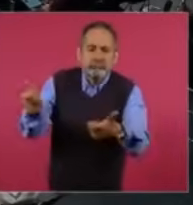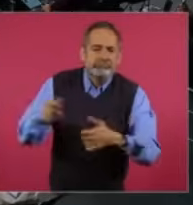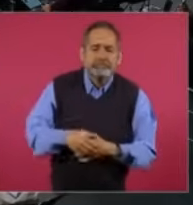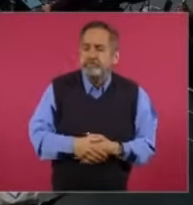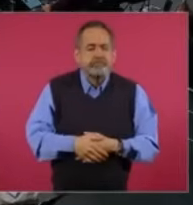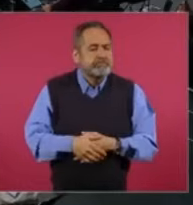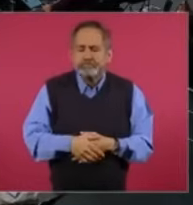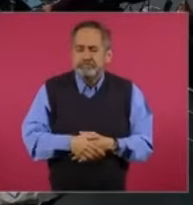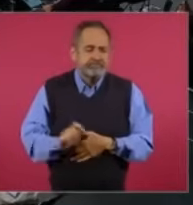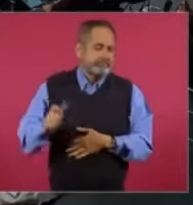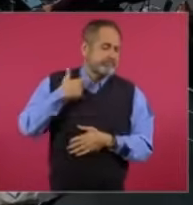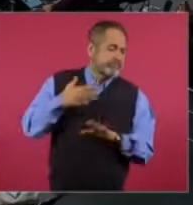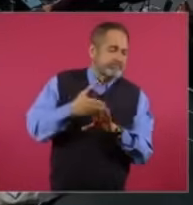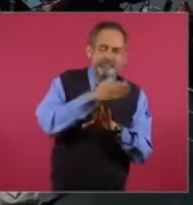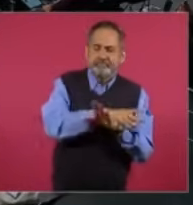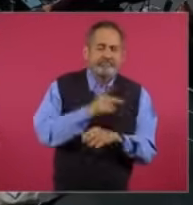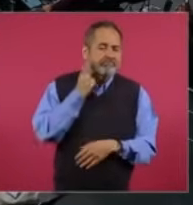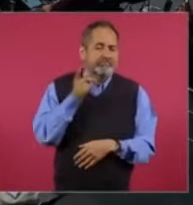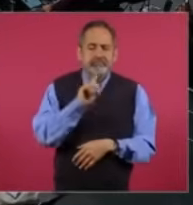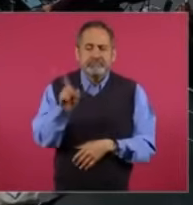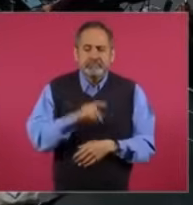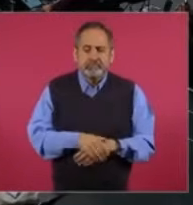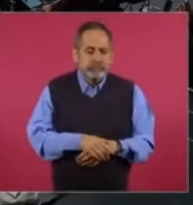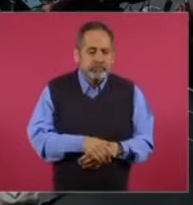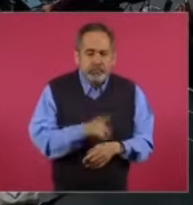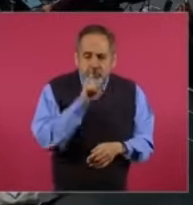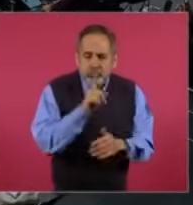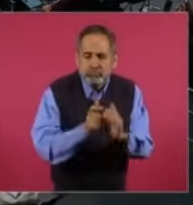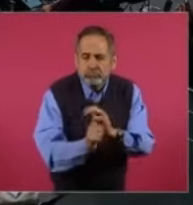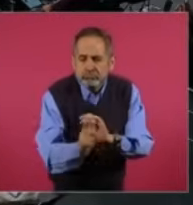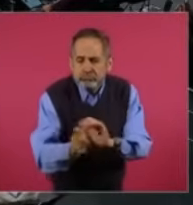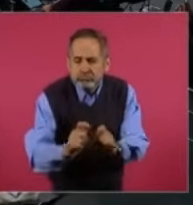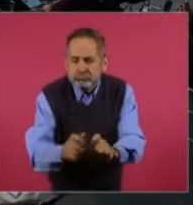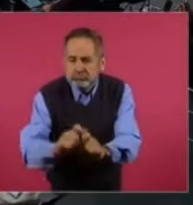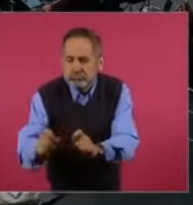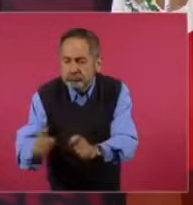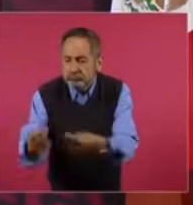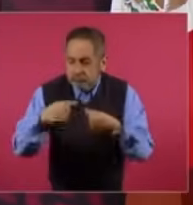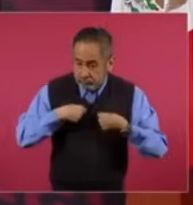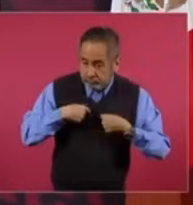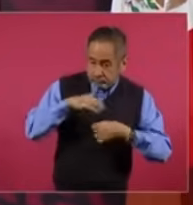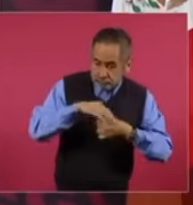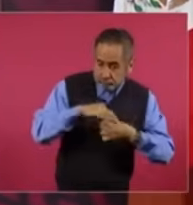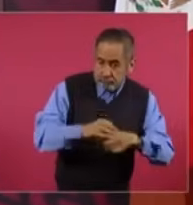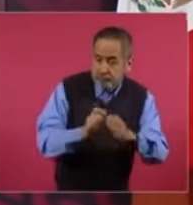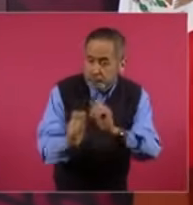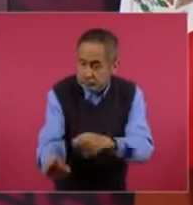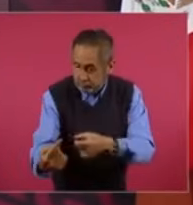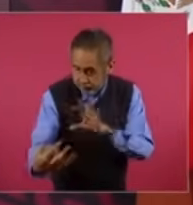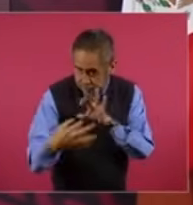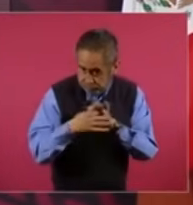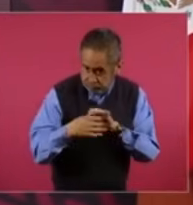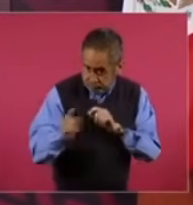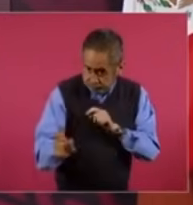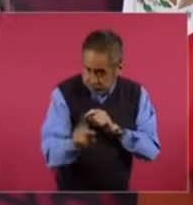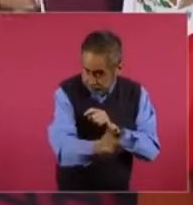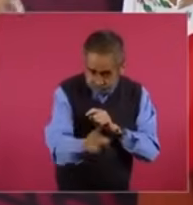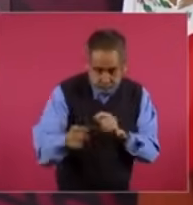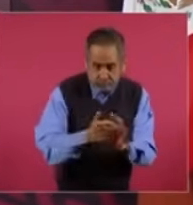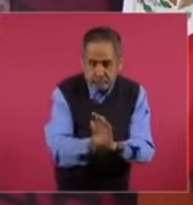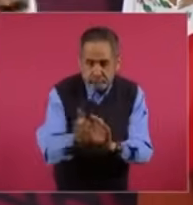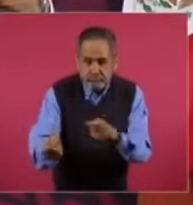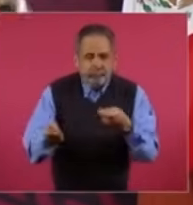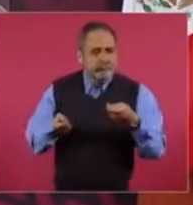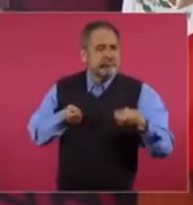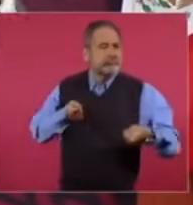eso, para cooptar, para comprar conciencias, lealtades, y así utilizar